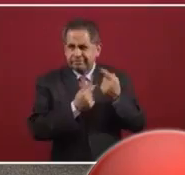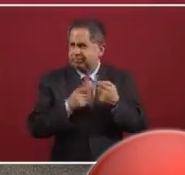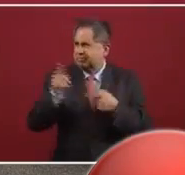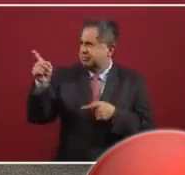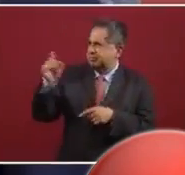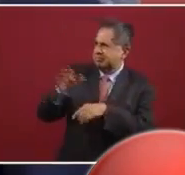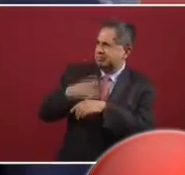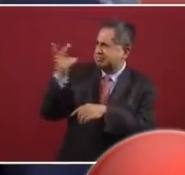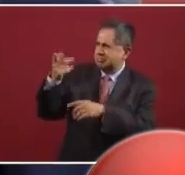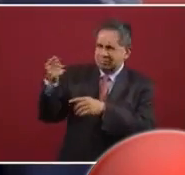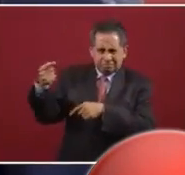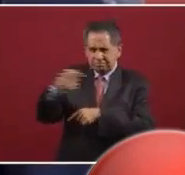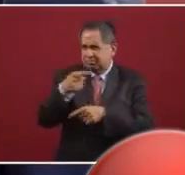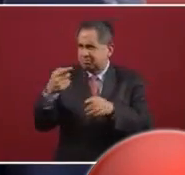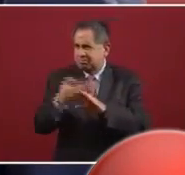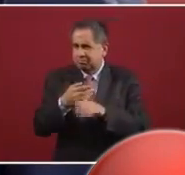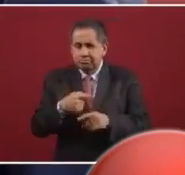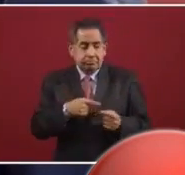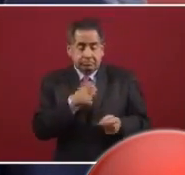tomamos,